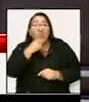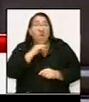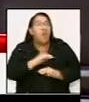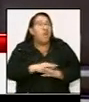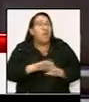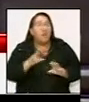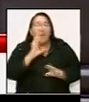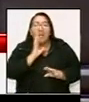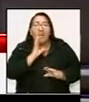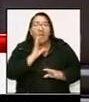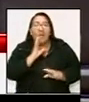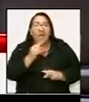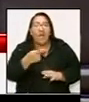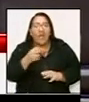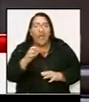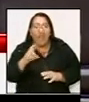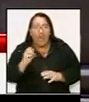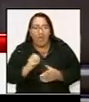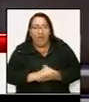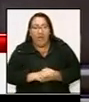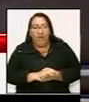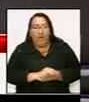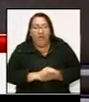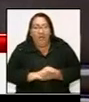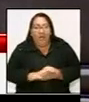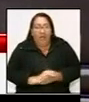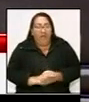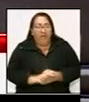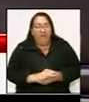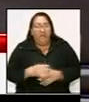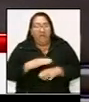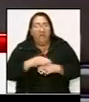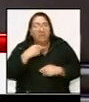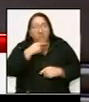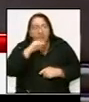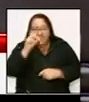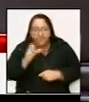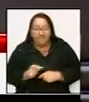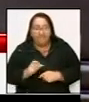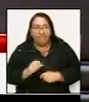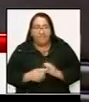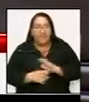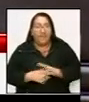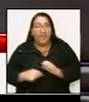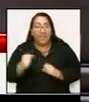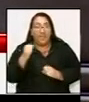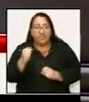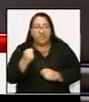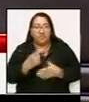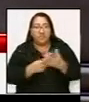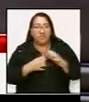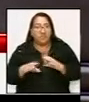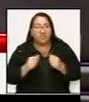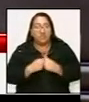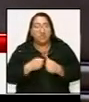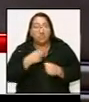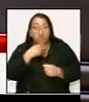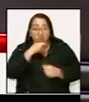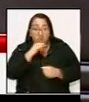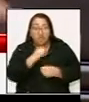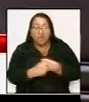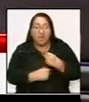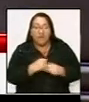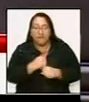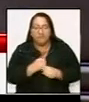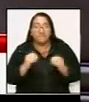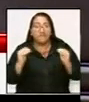para hablar de género. Presidente, el derecho que lograron las mujeres,